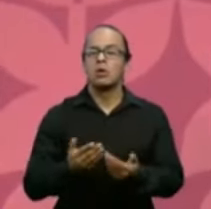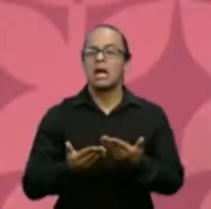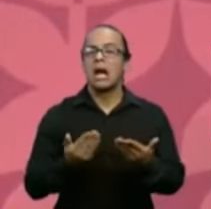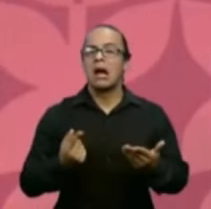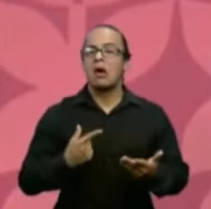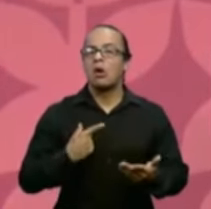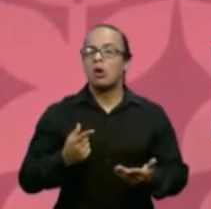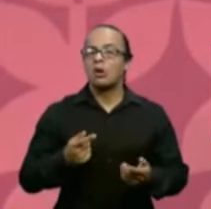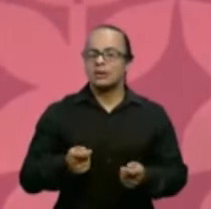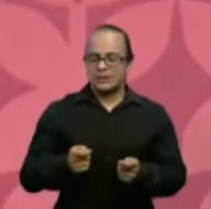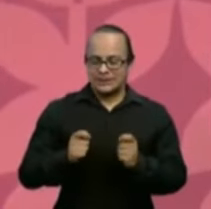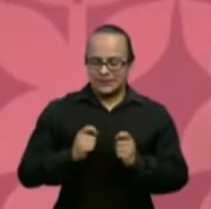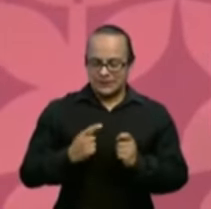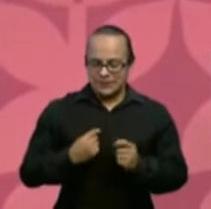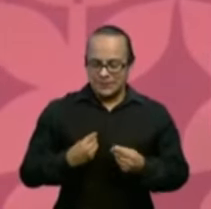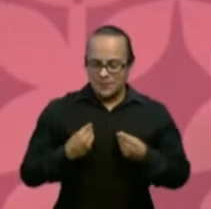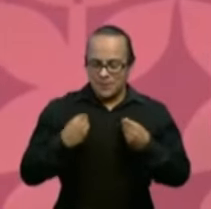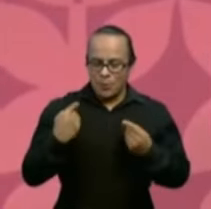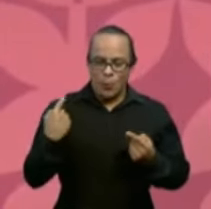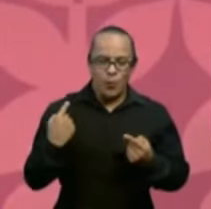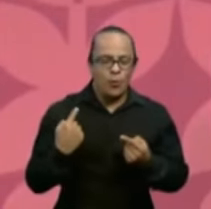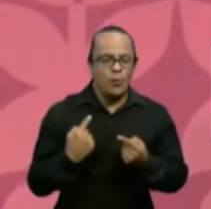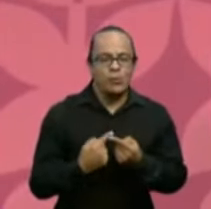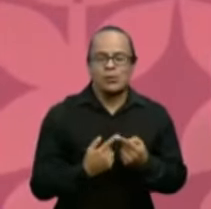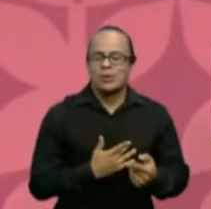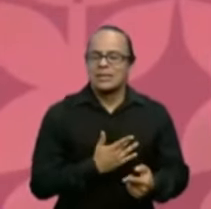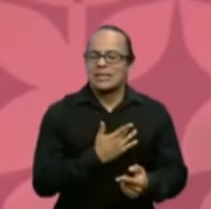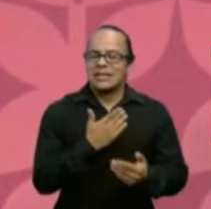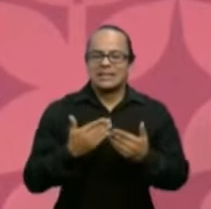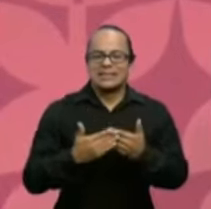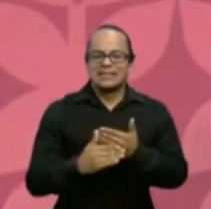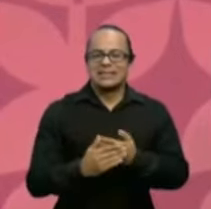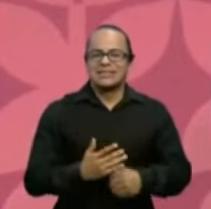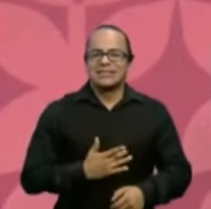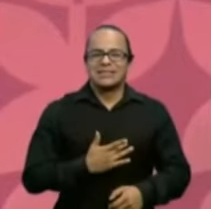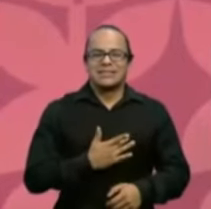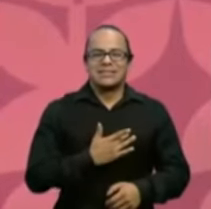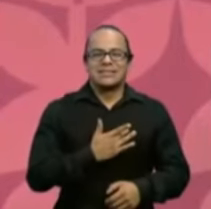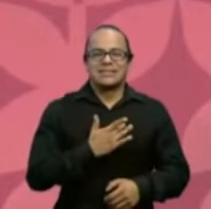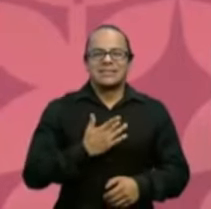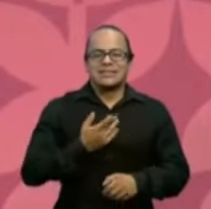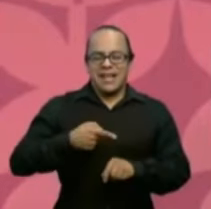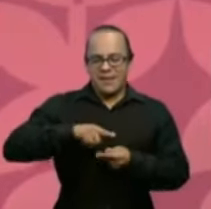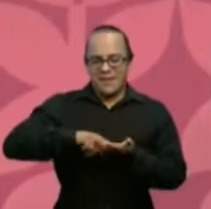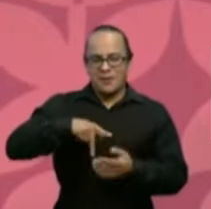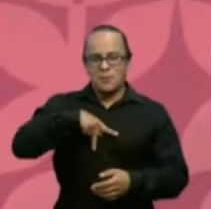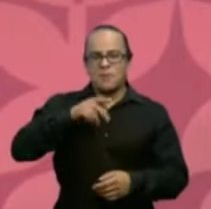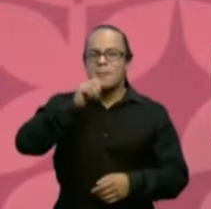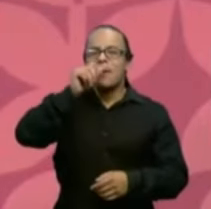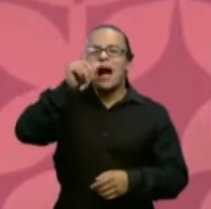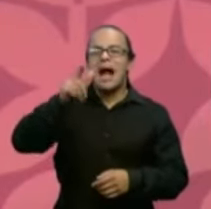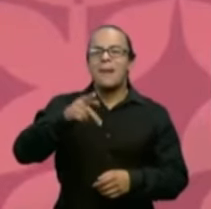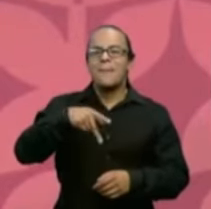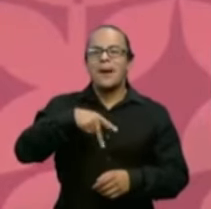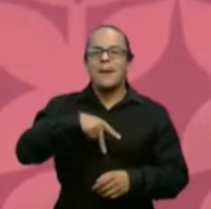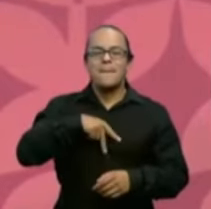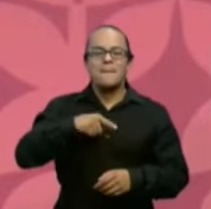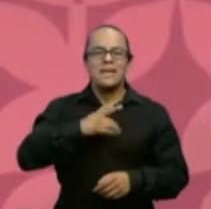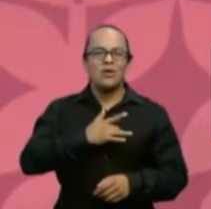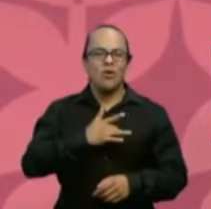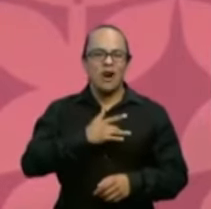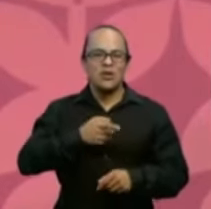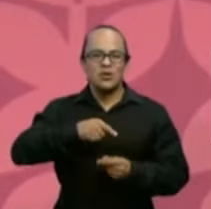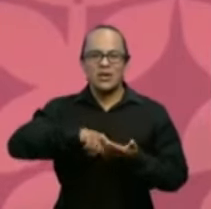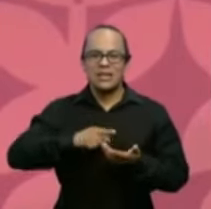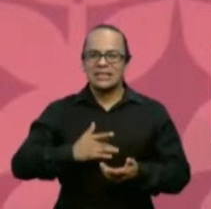vivir estos momentos que de verdad llenan tanto mi espíritu y llenan tanto mi corazón, que a veces